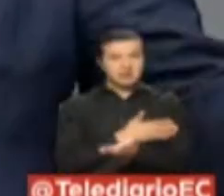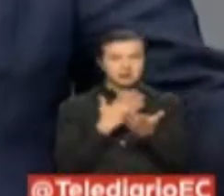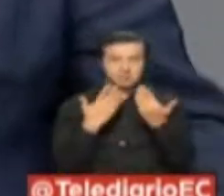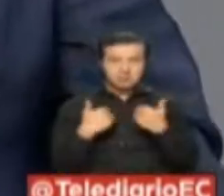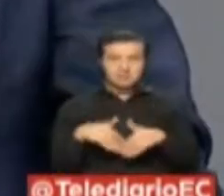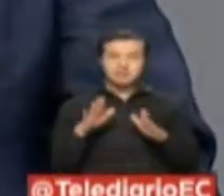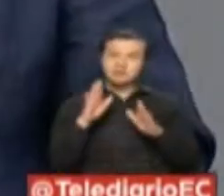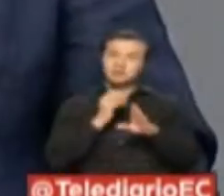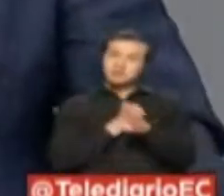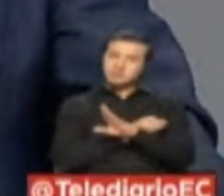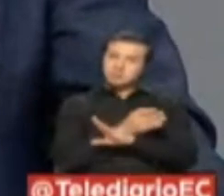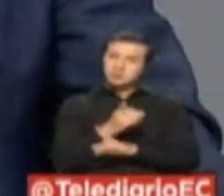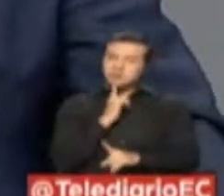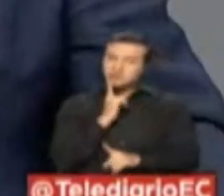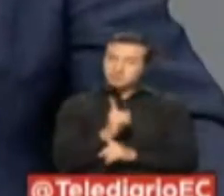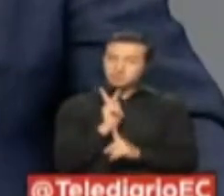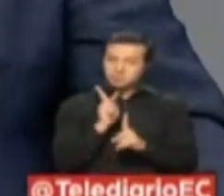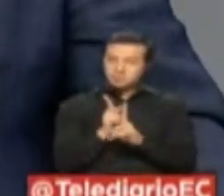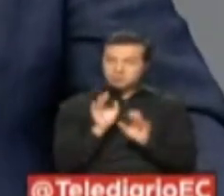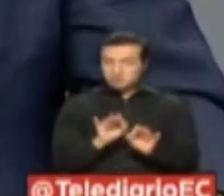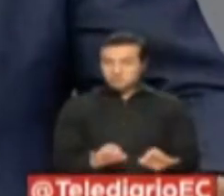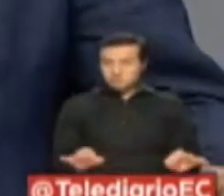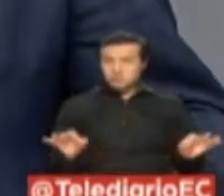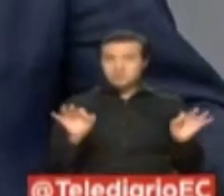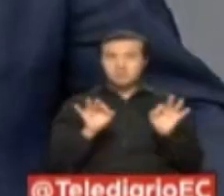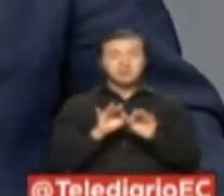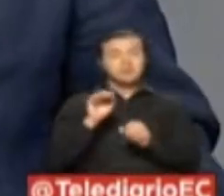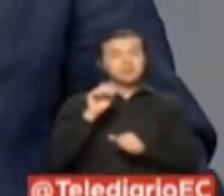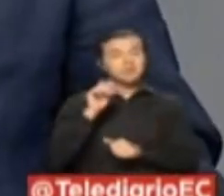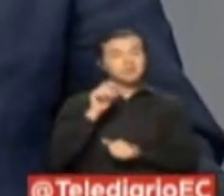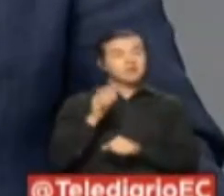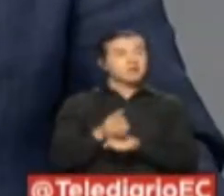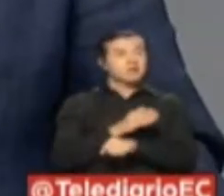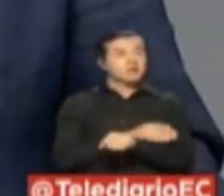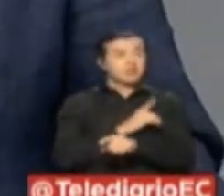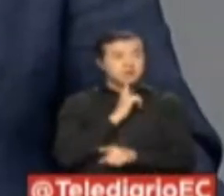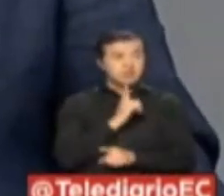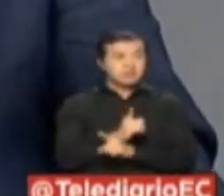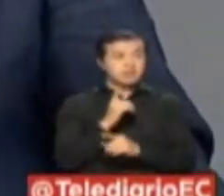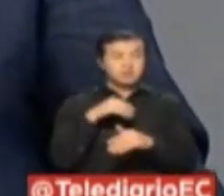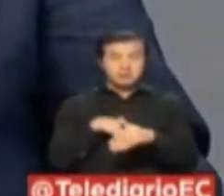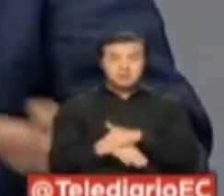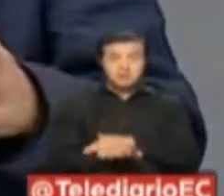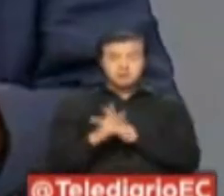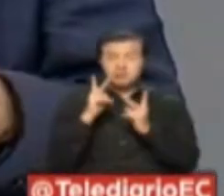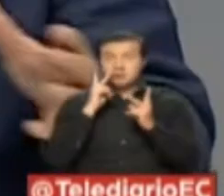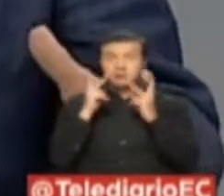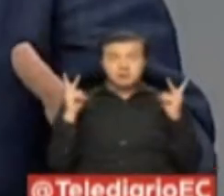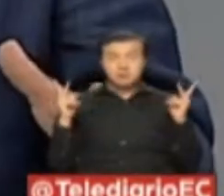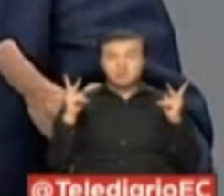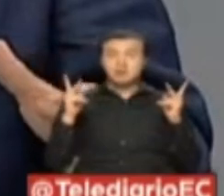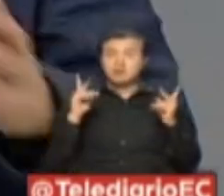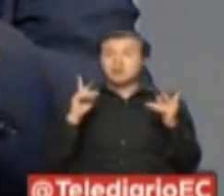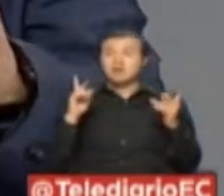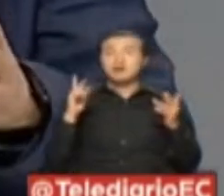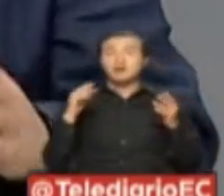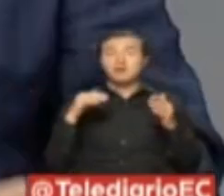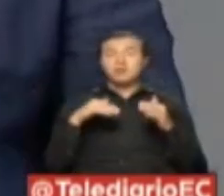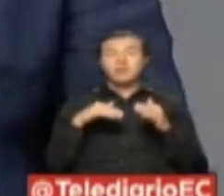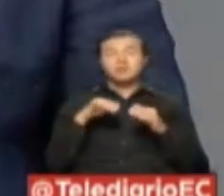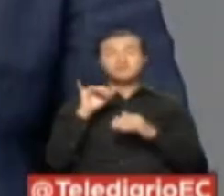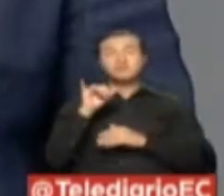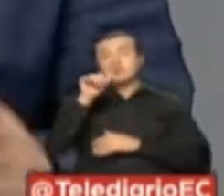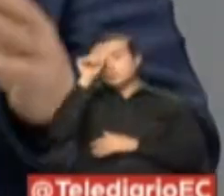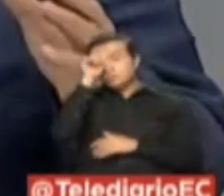una recomendación elemental hay que tratar de estar temprano para poder ingresar y poder hacer este viaje de fin de